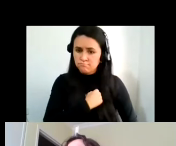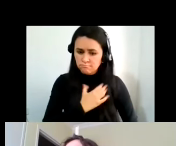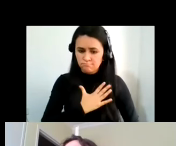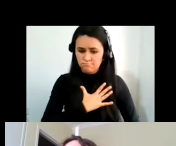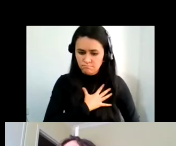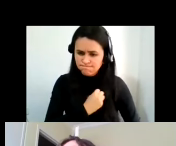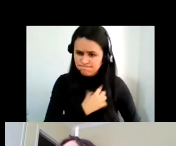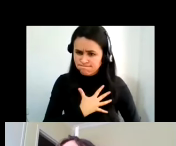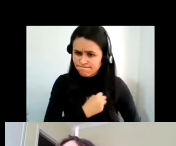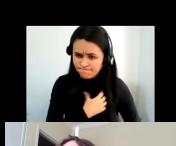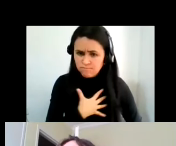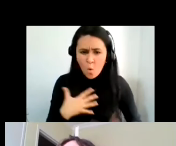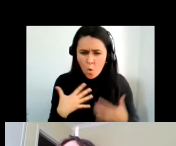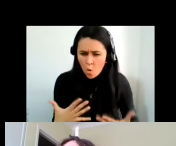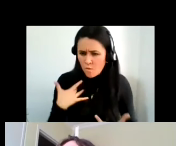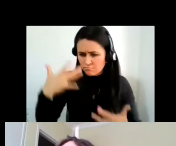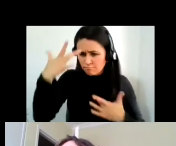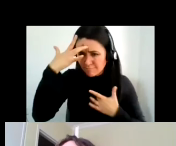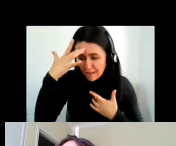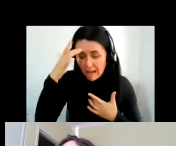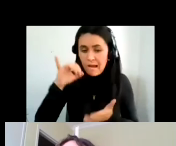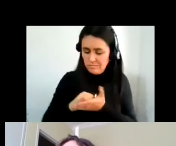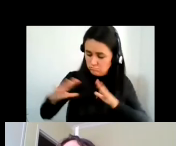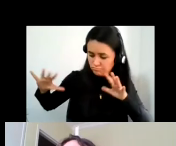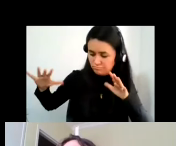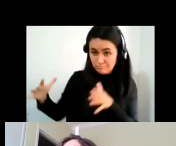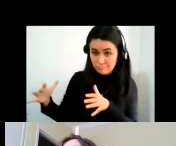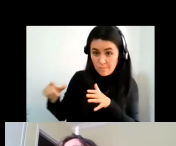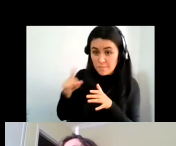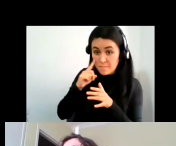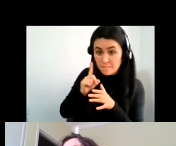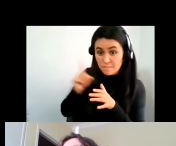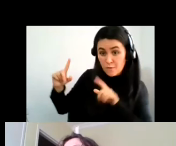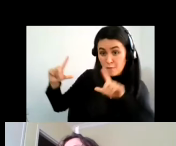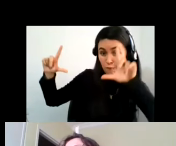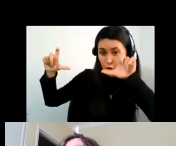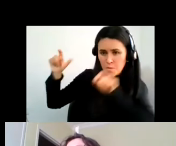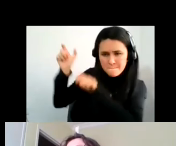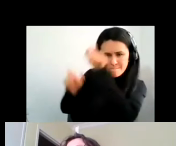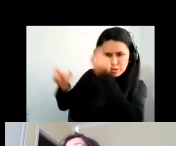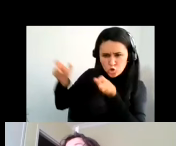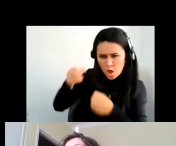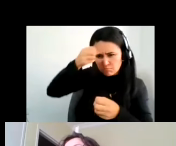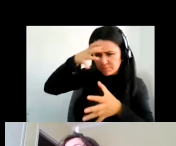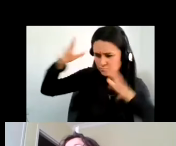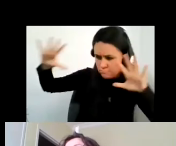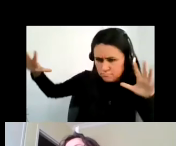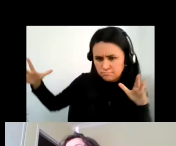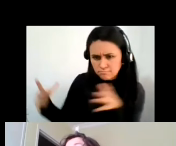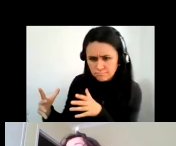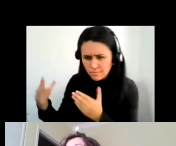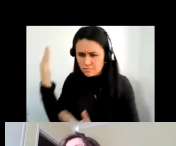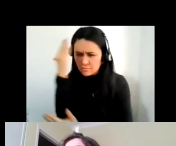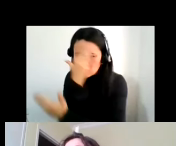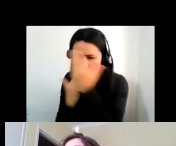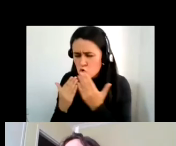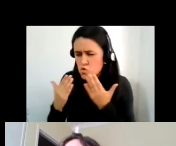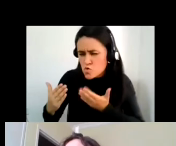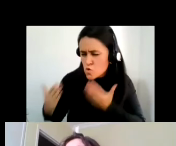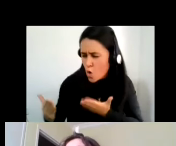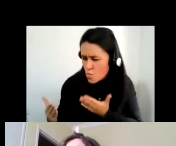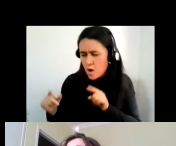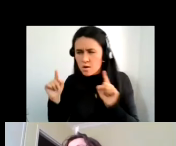una instalación y aquí reunimos a distintos protagonistas y tratamos de concentrarnos dentro del marco Tanahashi en